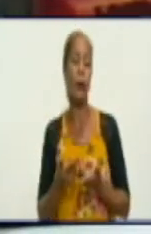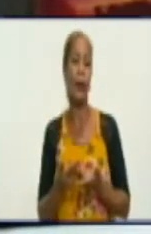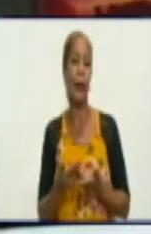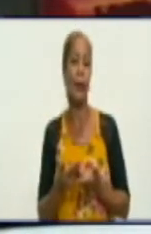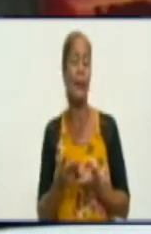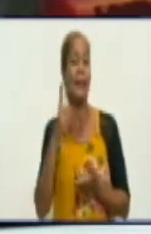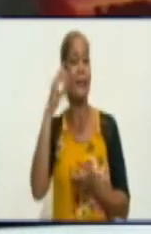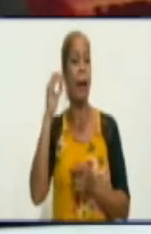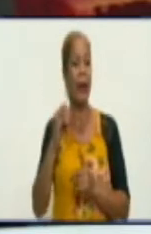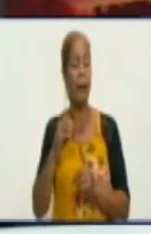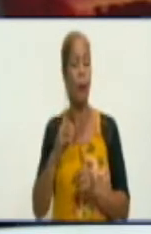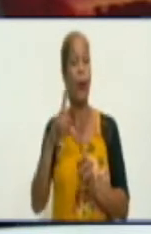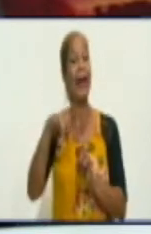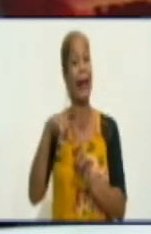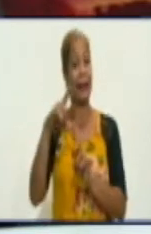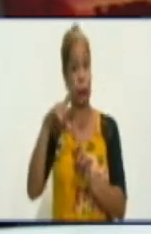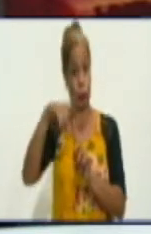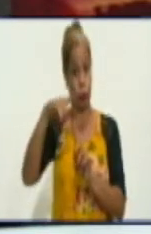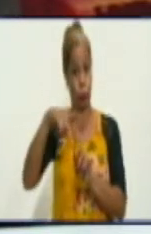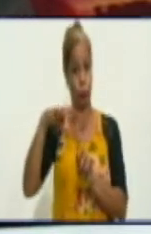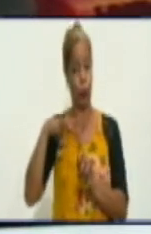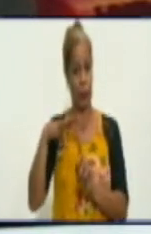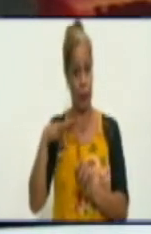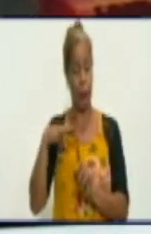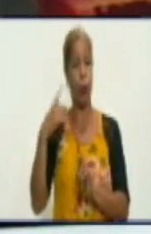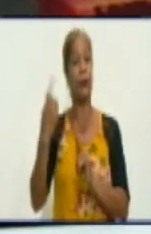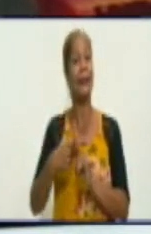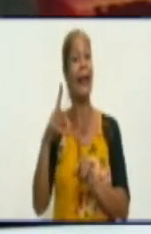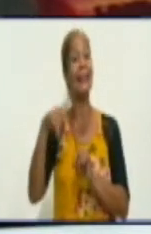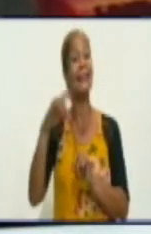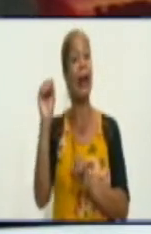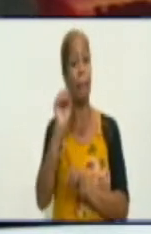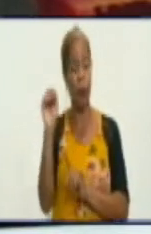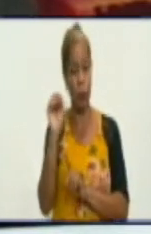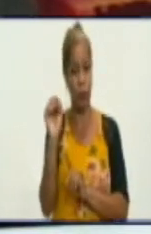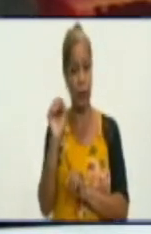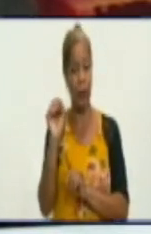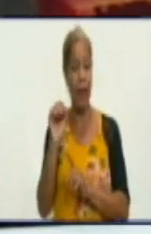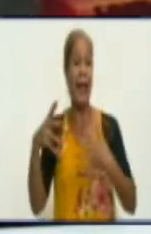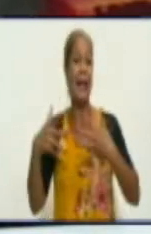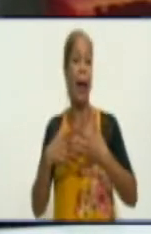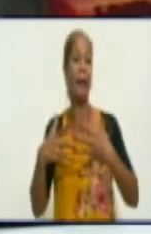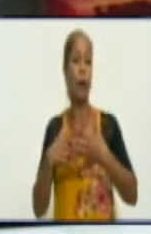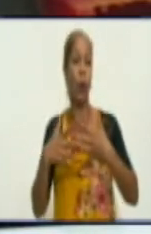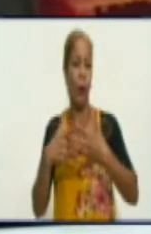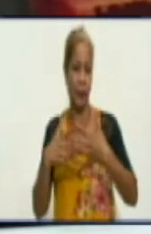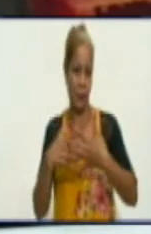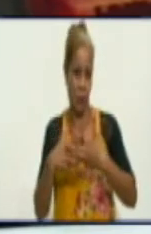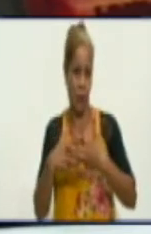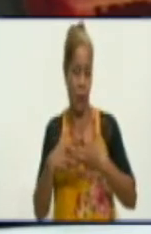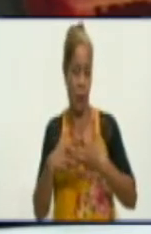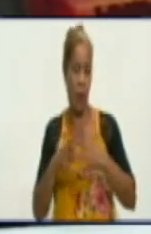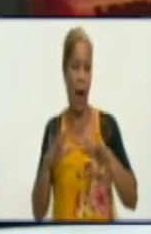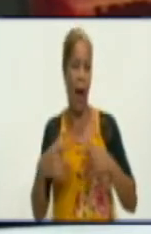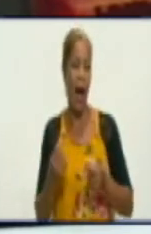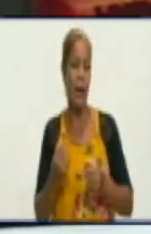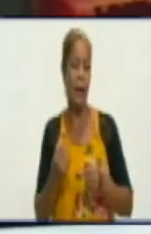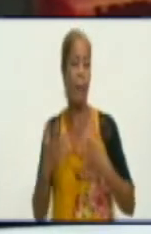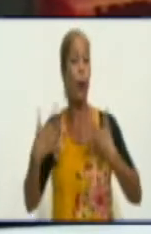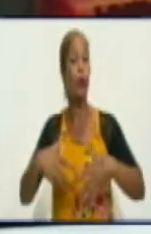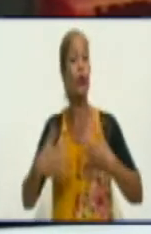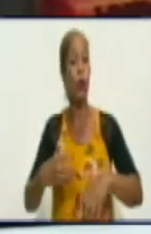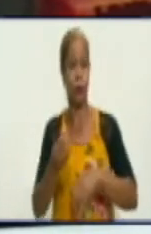en el transporte como en la hotelería y el turismo, la vinculación a la producción de alimentos no ha faltado. Asdrúbal, nos gustaría